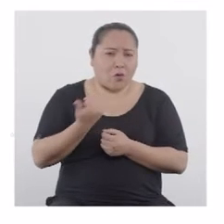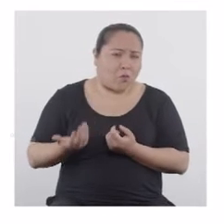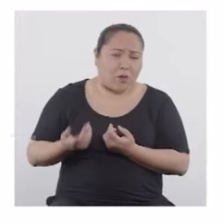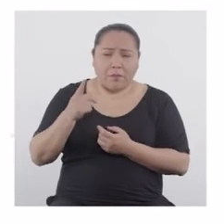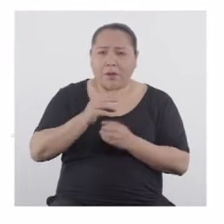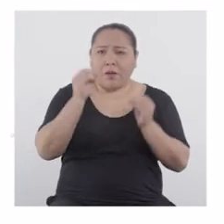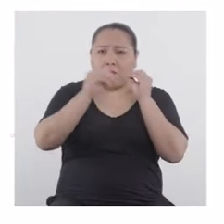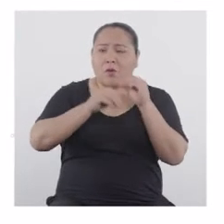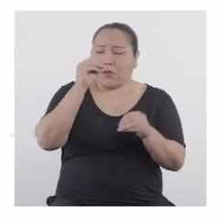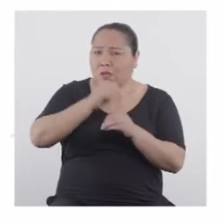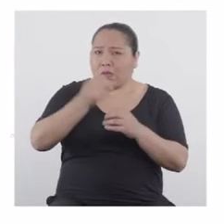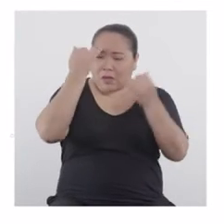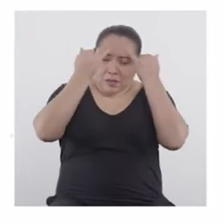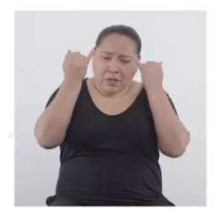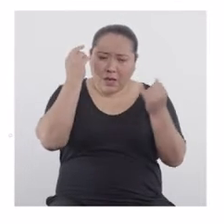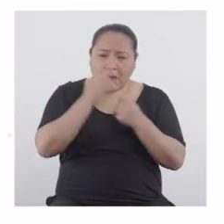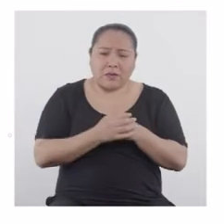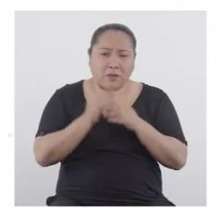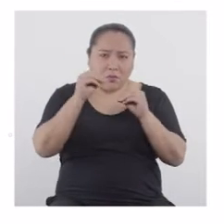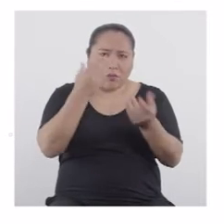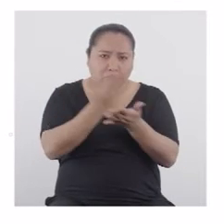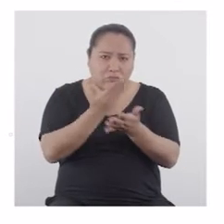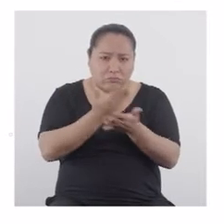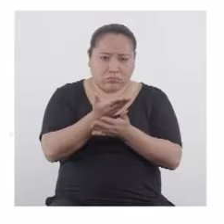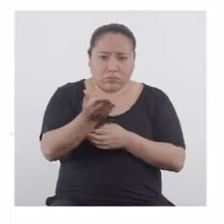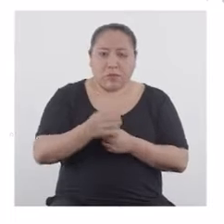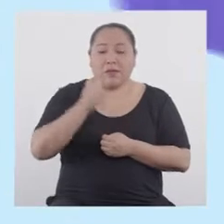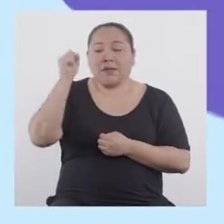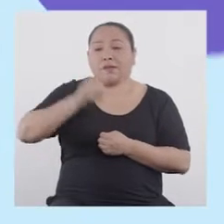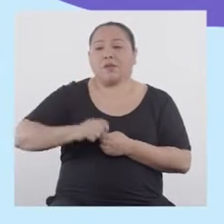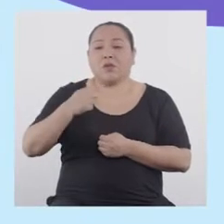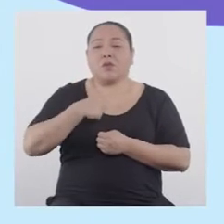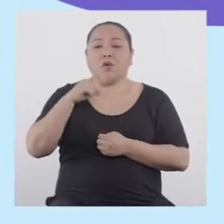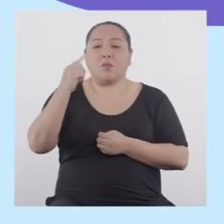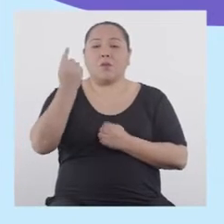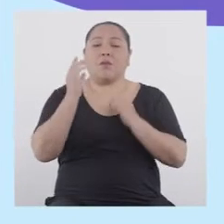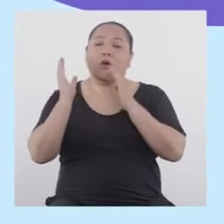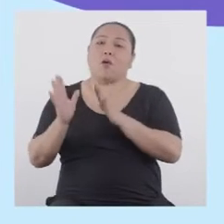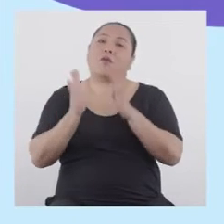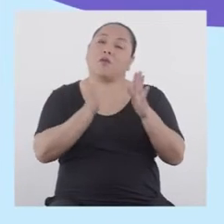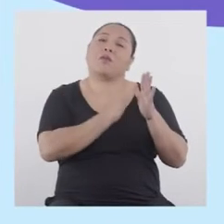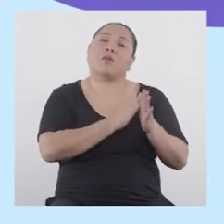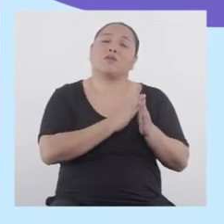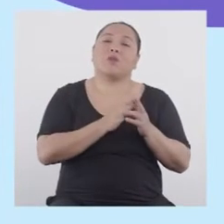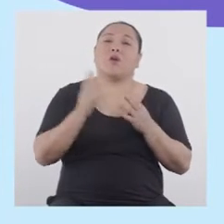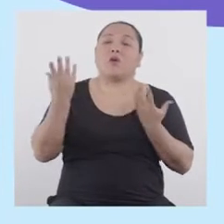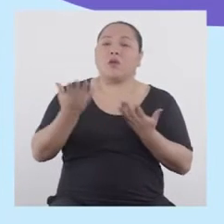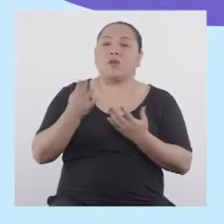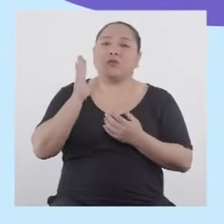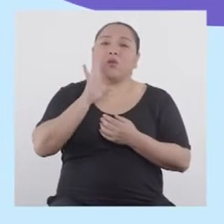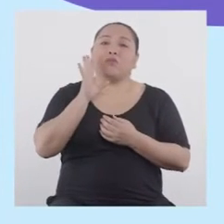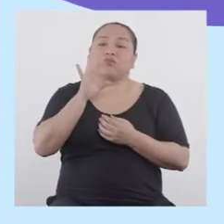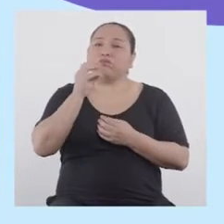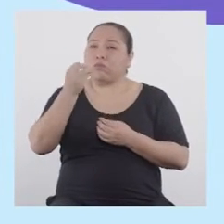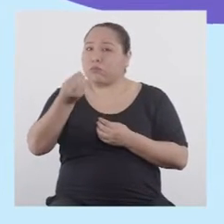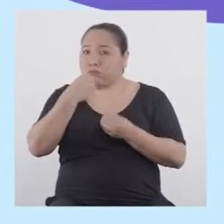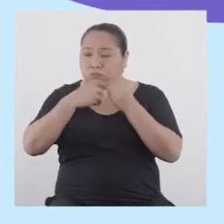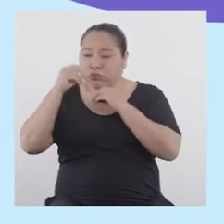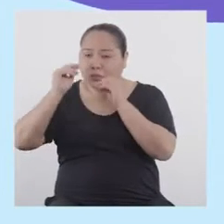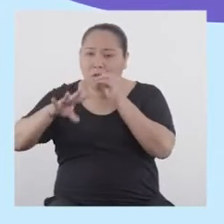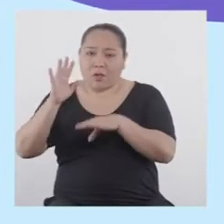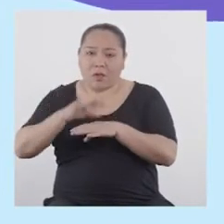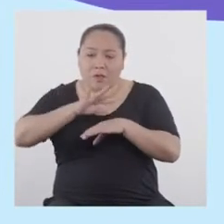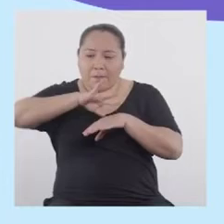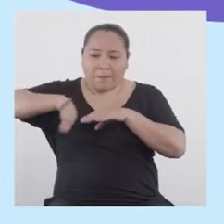personal para generar ideas y crear algo tangible? Claro que sí, yo primero organizo los residuos orgánicos e